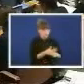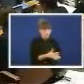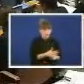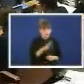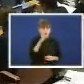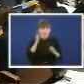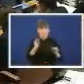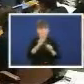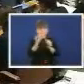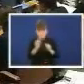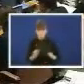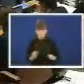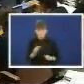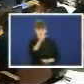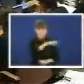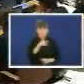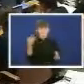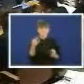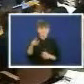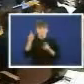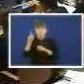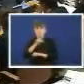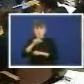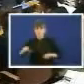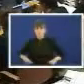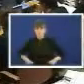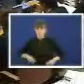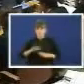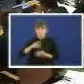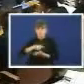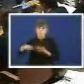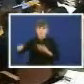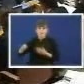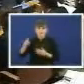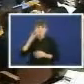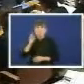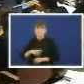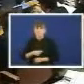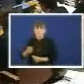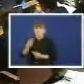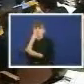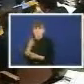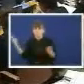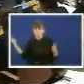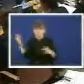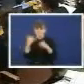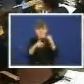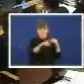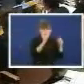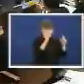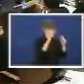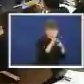unha educación privada ben dotada con medios e recursos pagadas con cartos públicos e unha edición pública maltratada